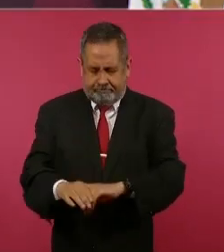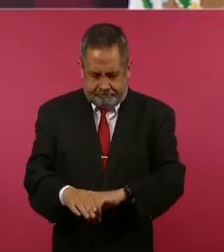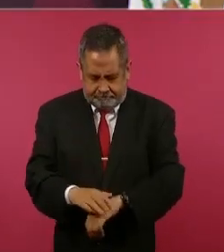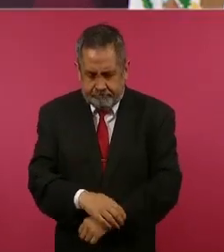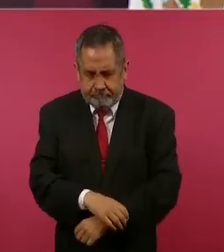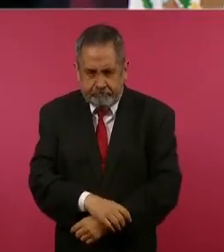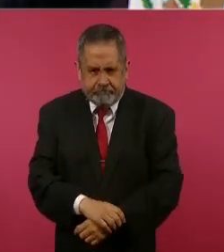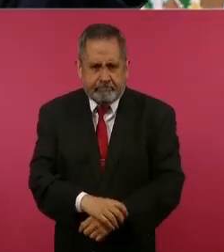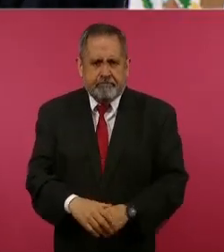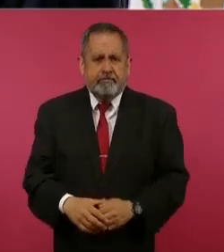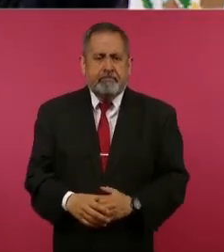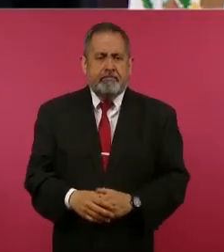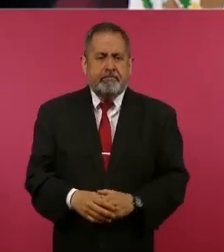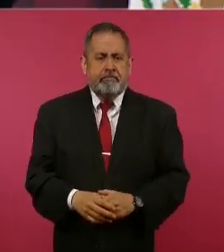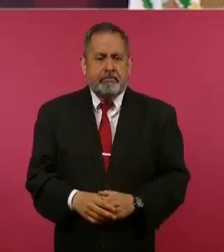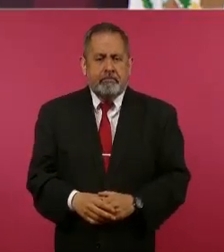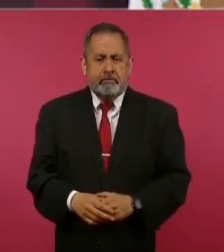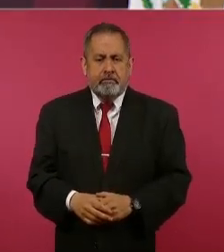Sí,